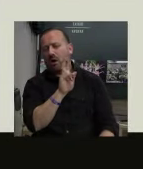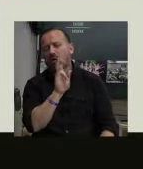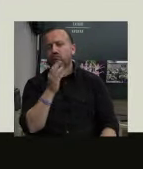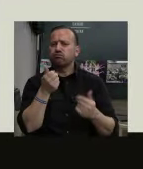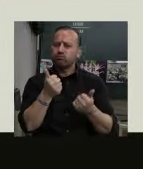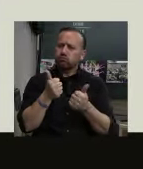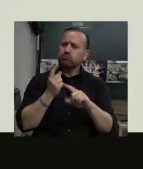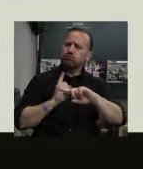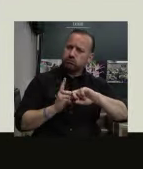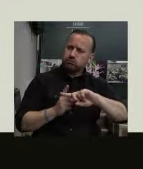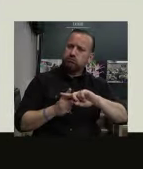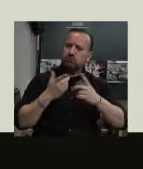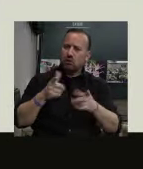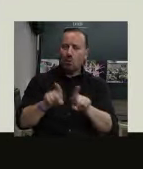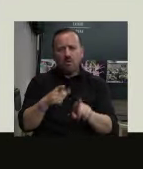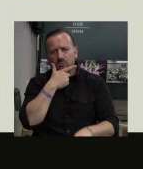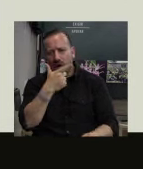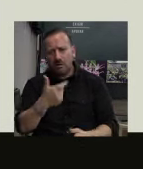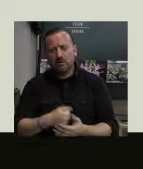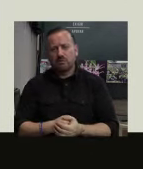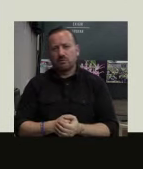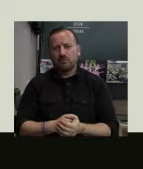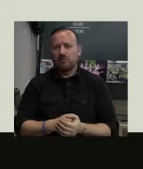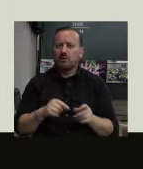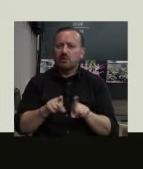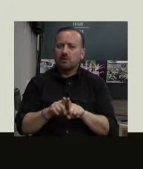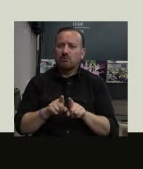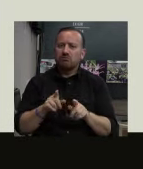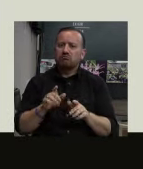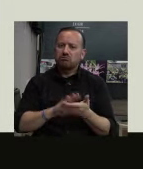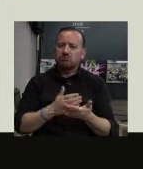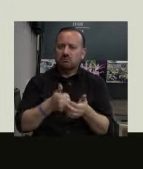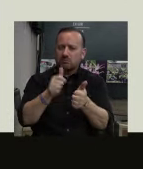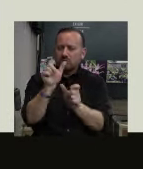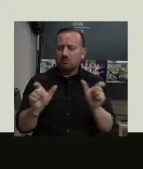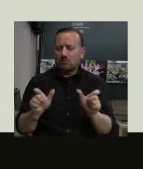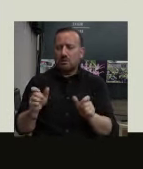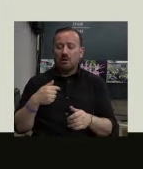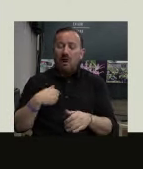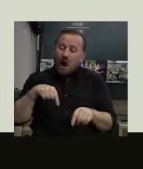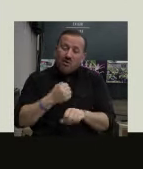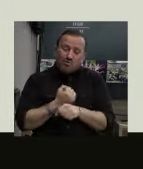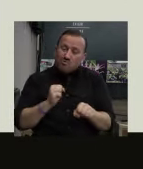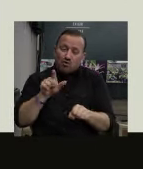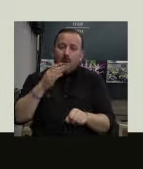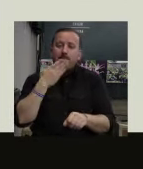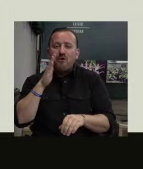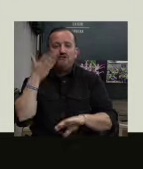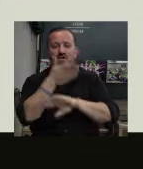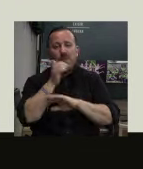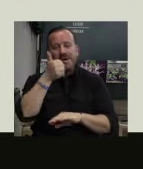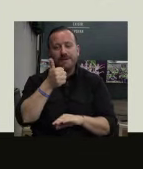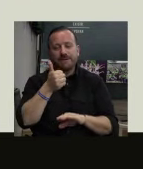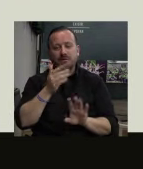es positiva y es bacana deja bien a la gente mira hoy no te puedo atender ven mañana tú te